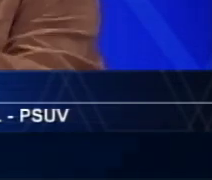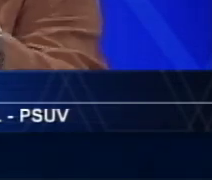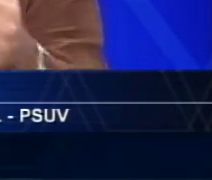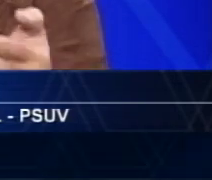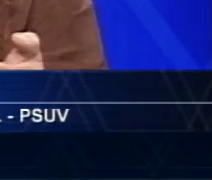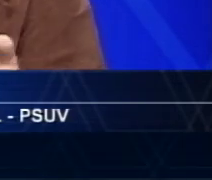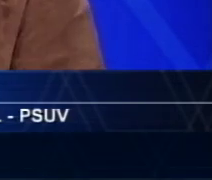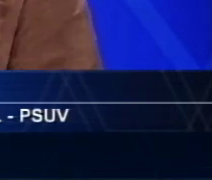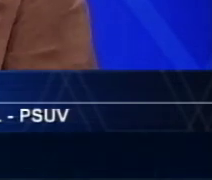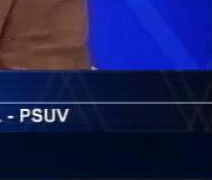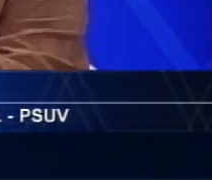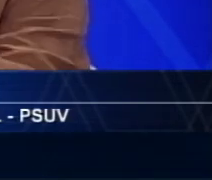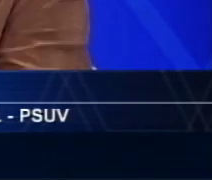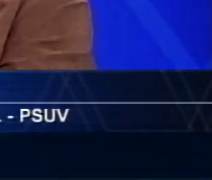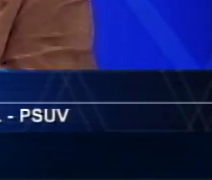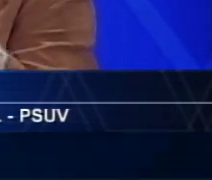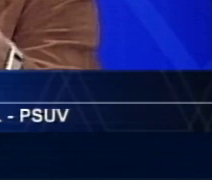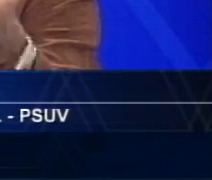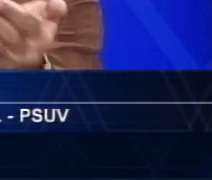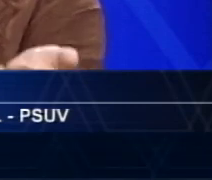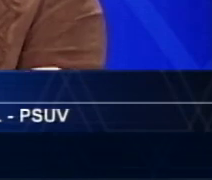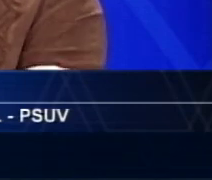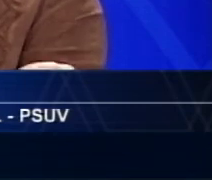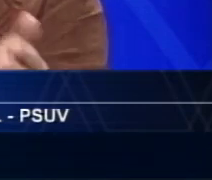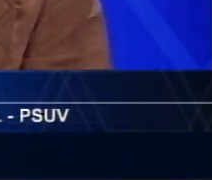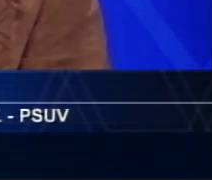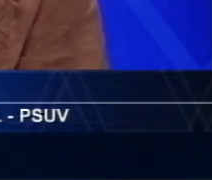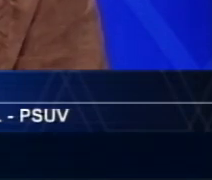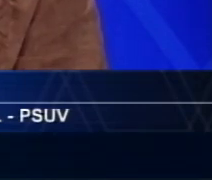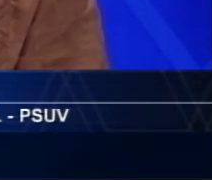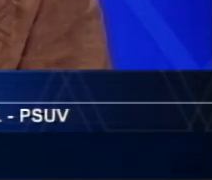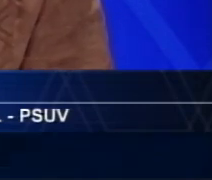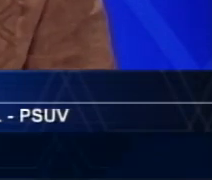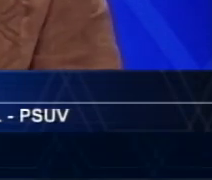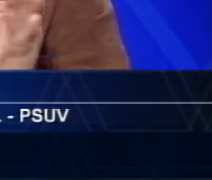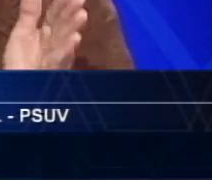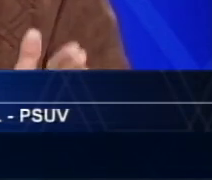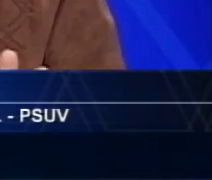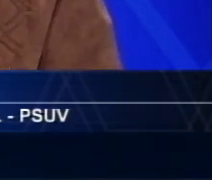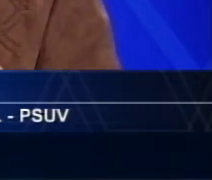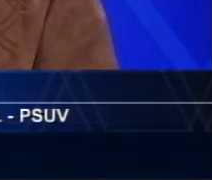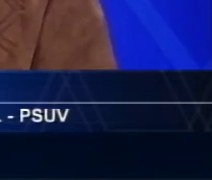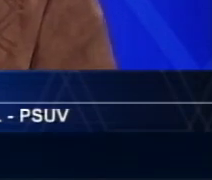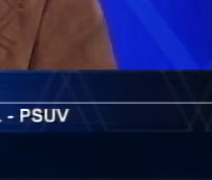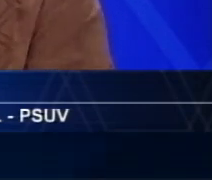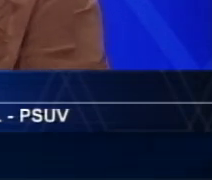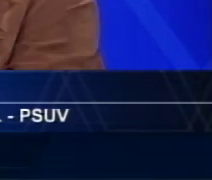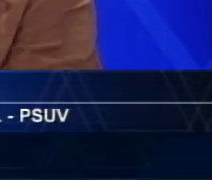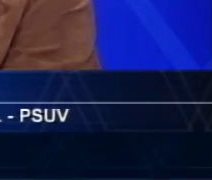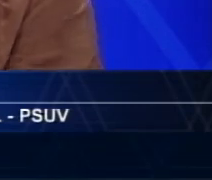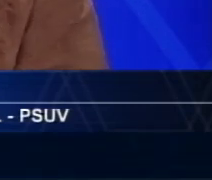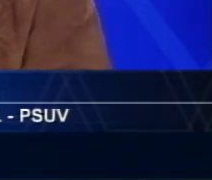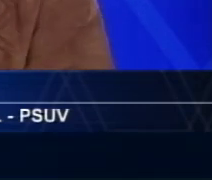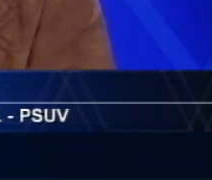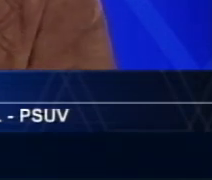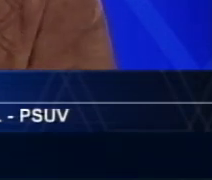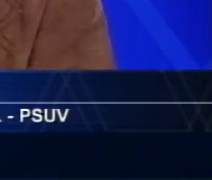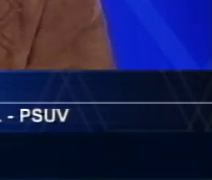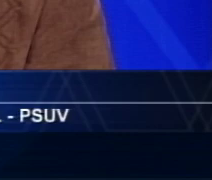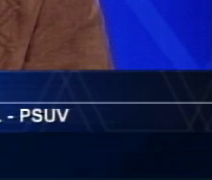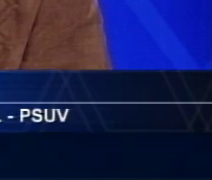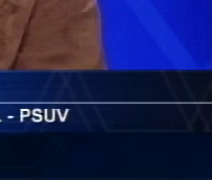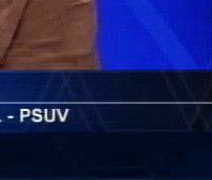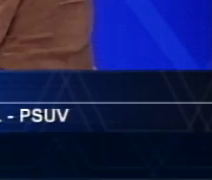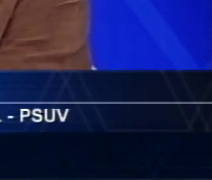El establecimiento de eso que llaman algunos el dólar cúcuta, ¿no? Entonces fíjate cómo en todo este tiempo, a propósito de esa pregunta,